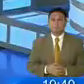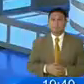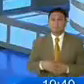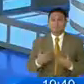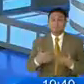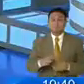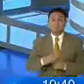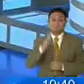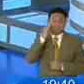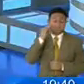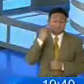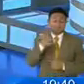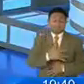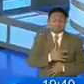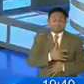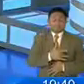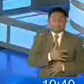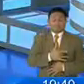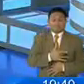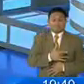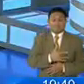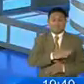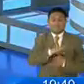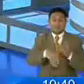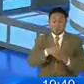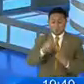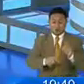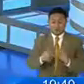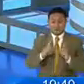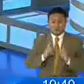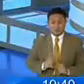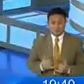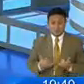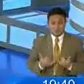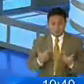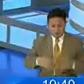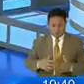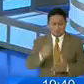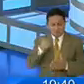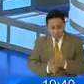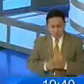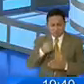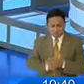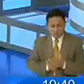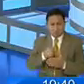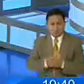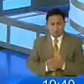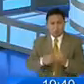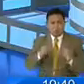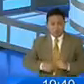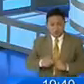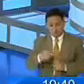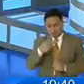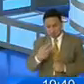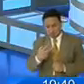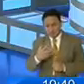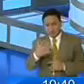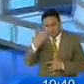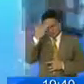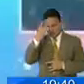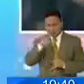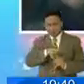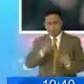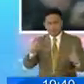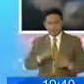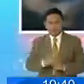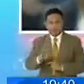Historias inspiradoras, sin duda alguna, de todos los sobrevivientes del cáncer, las personas que aún están luchando y que tratan de ver la enfermedad desde otra óptica, mucho